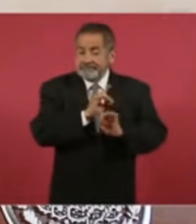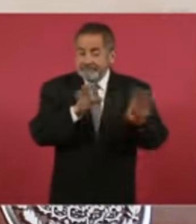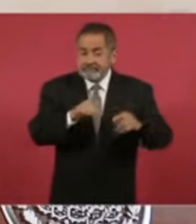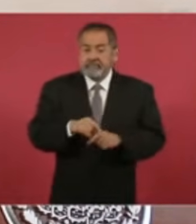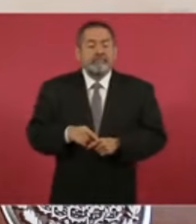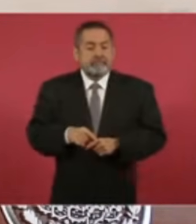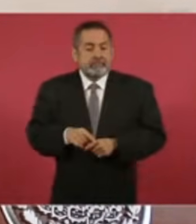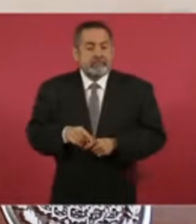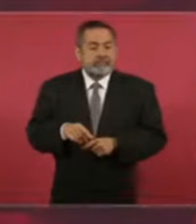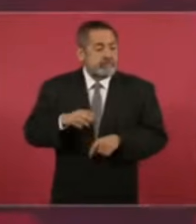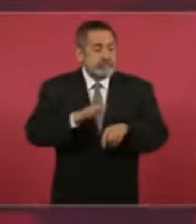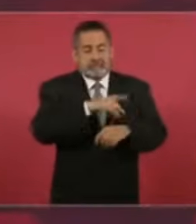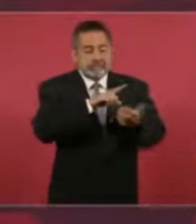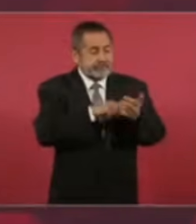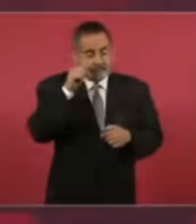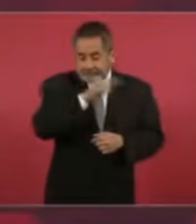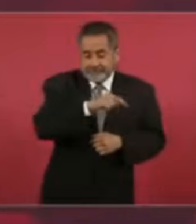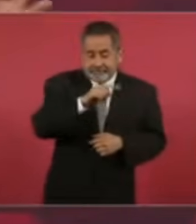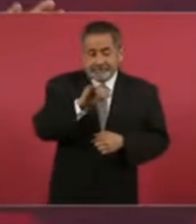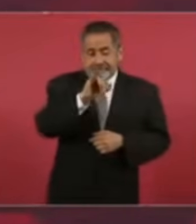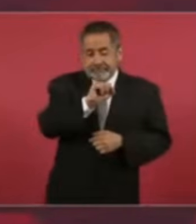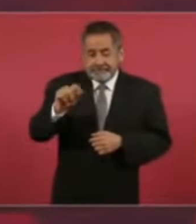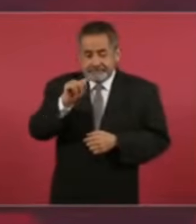porque eso lo dejaron